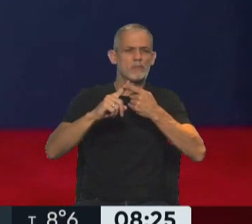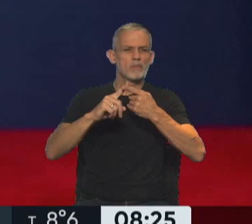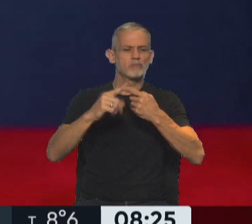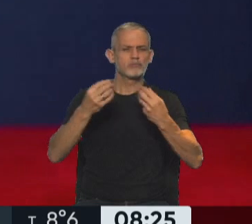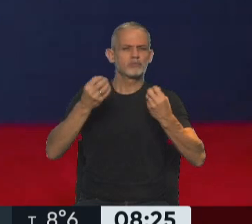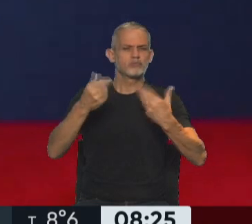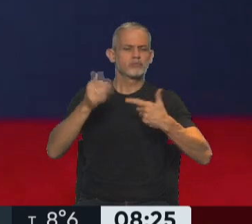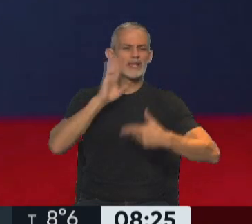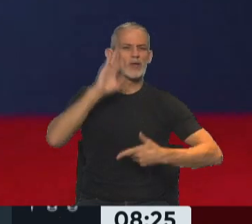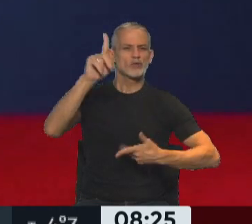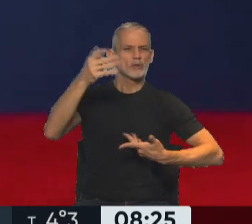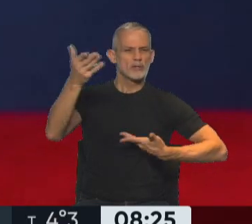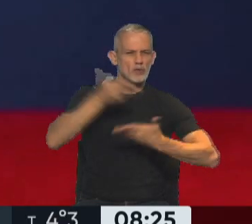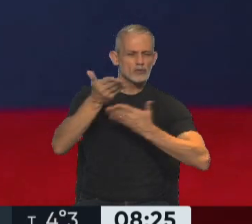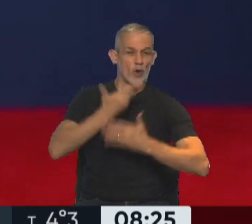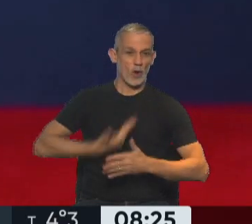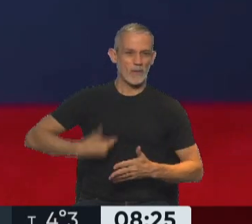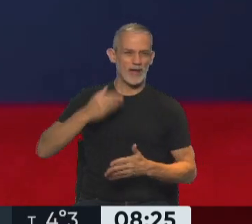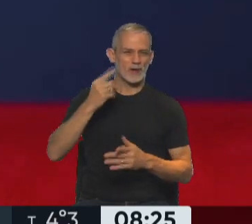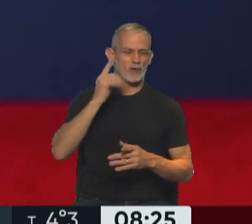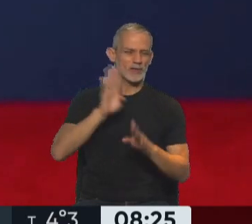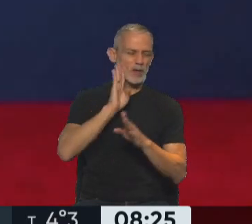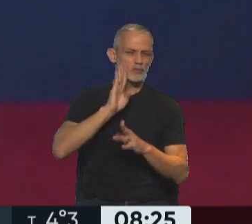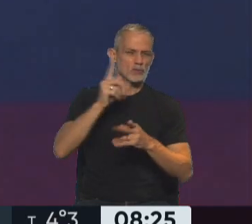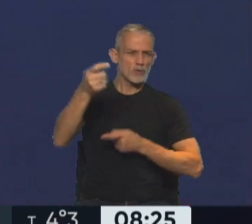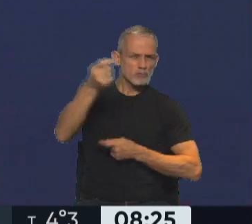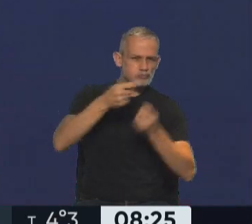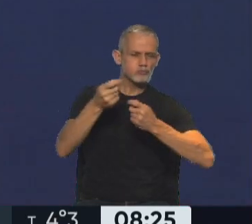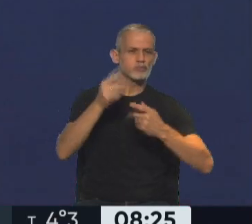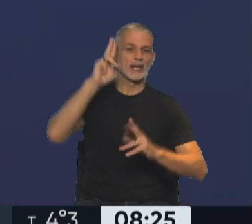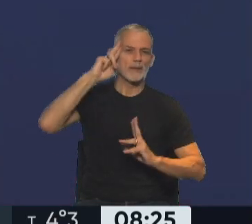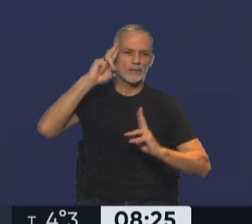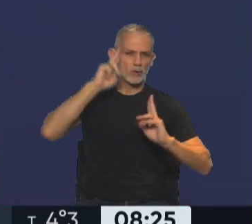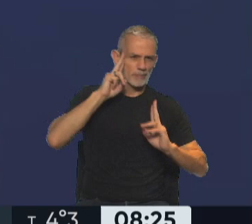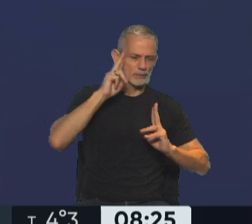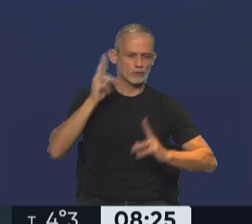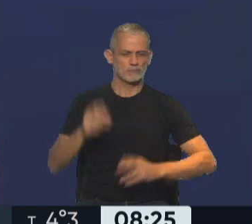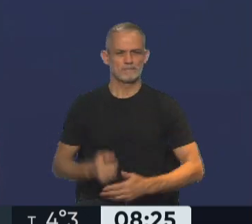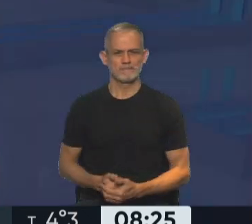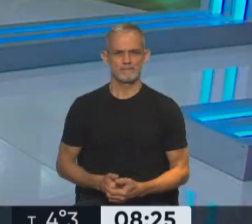virtuosa con eeuu con el gobierno de eeuu en el sentido y sobre la base del respeto